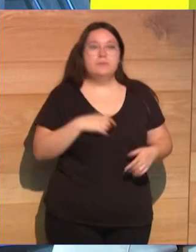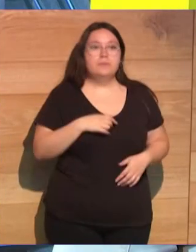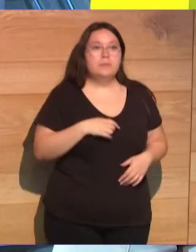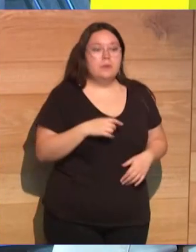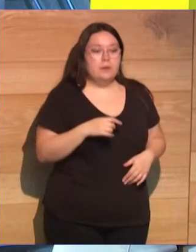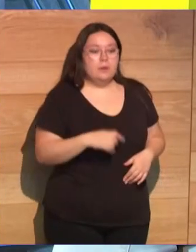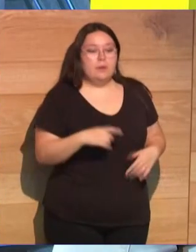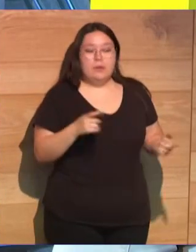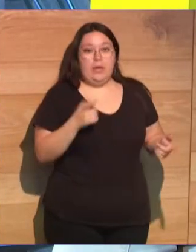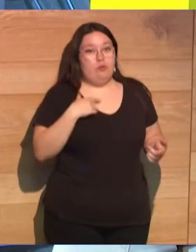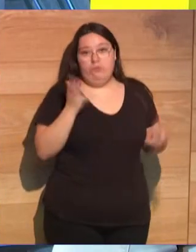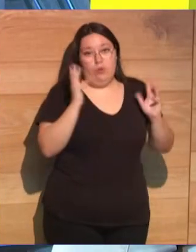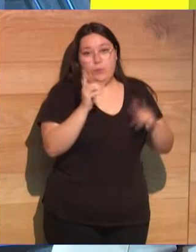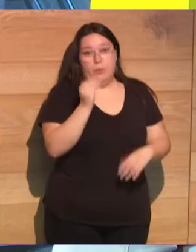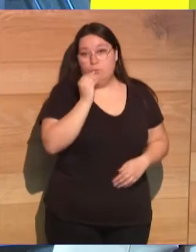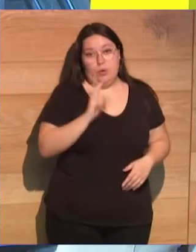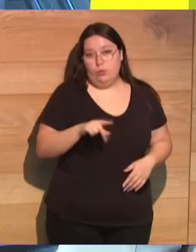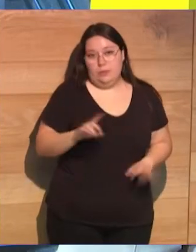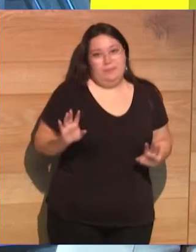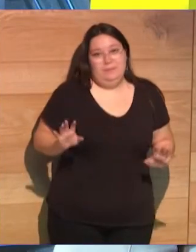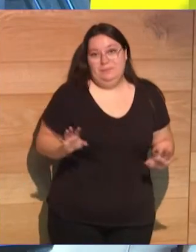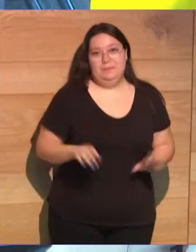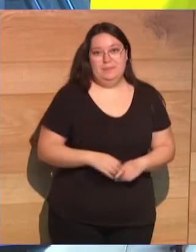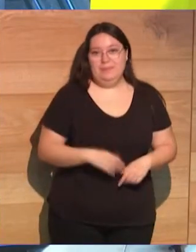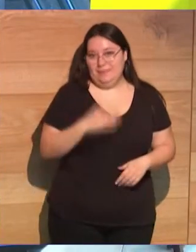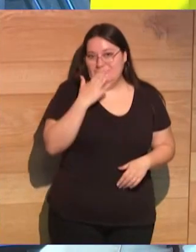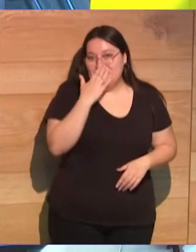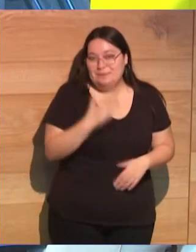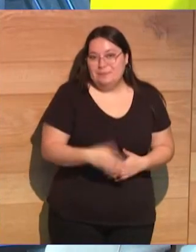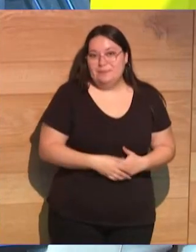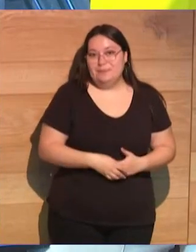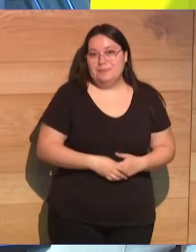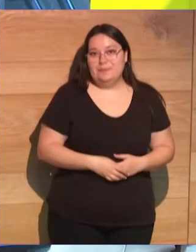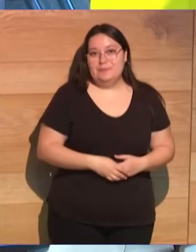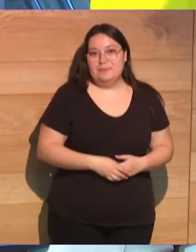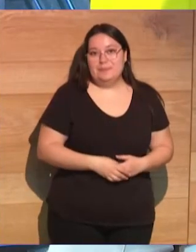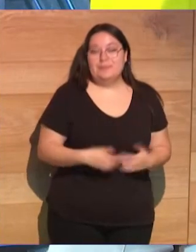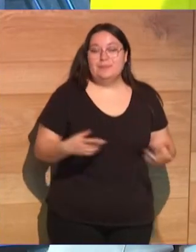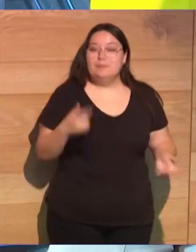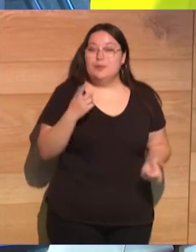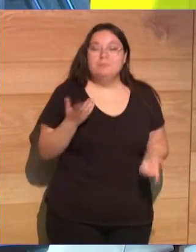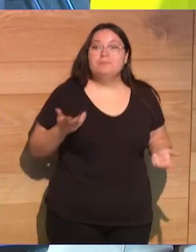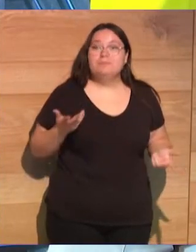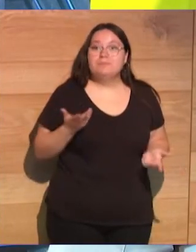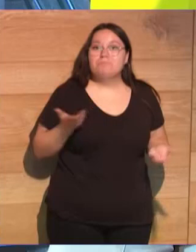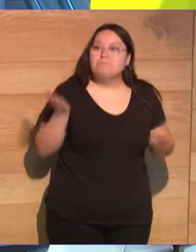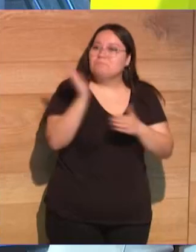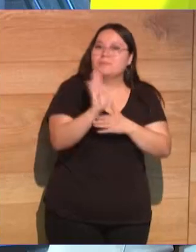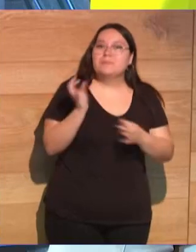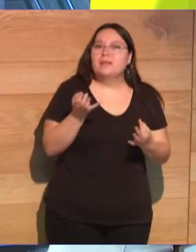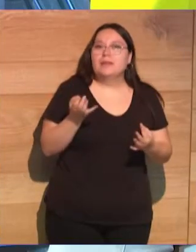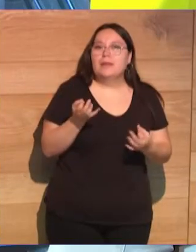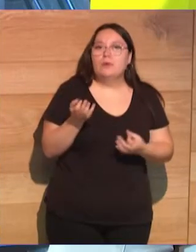oye nadie. No es muy buena, la verdad. Pero sí que ponía, lo que te enseña es esa